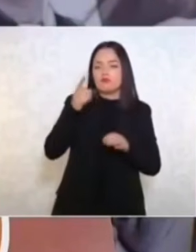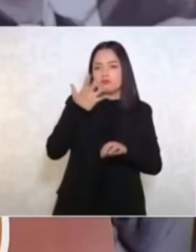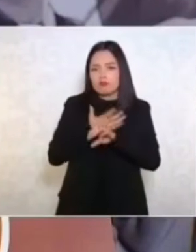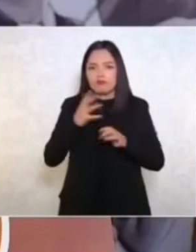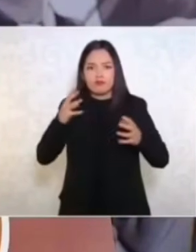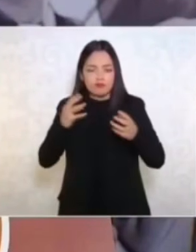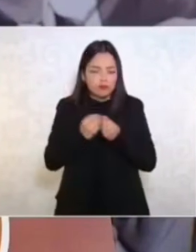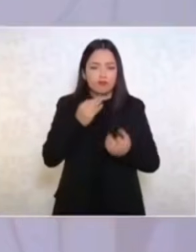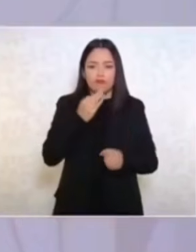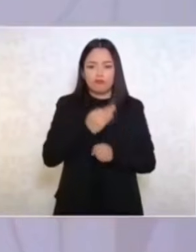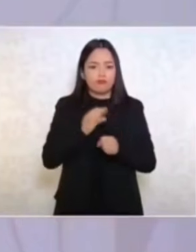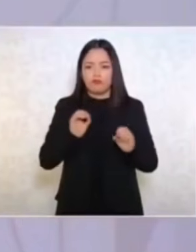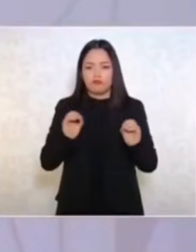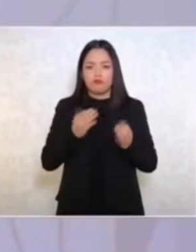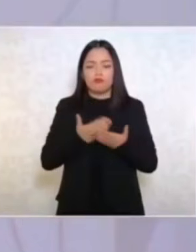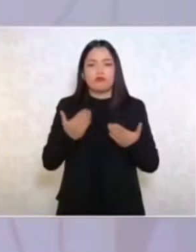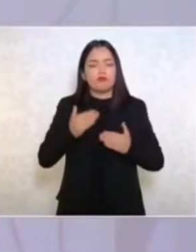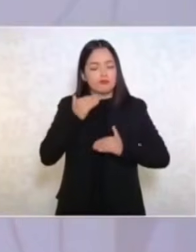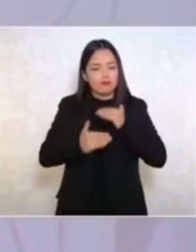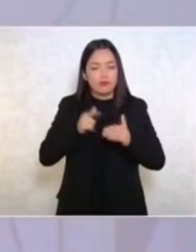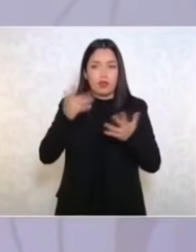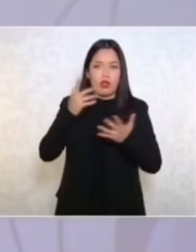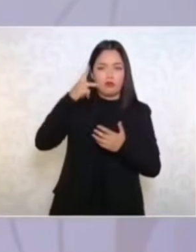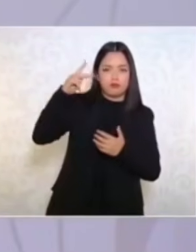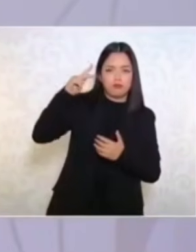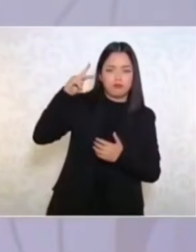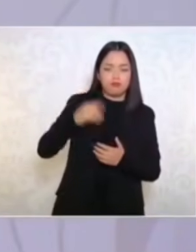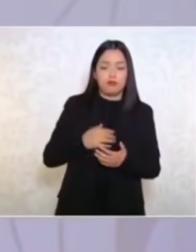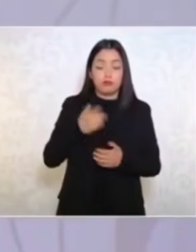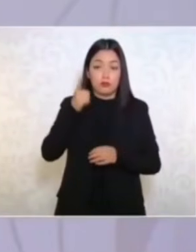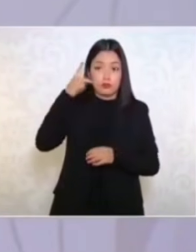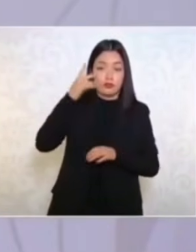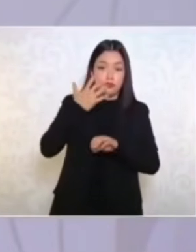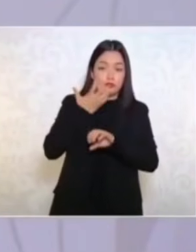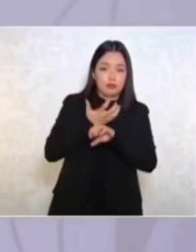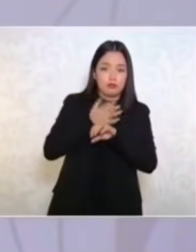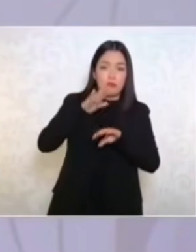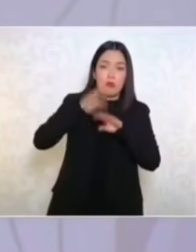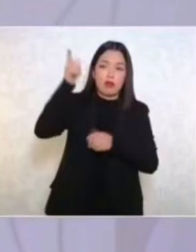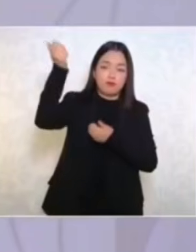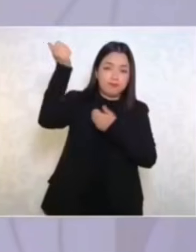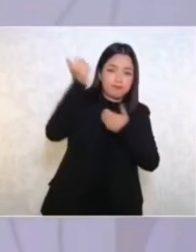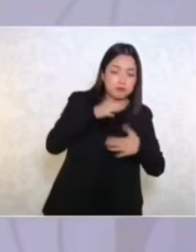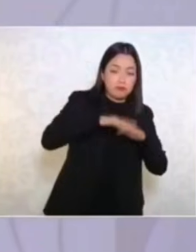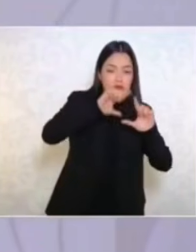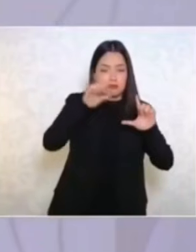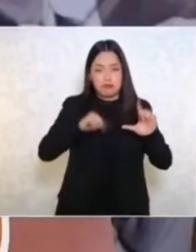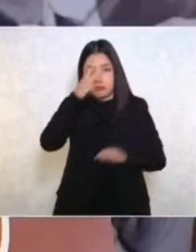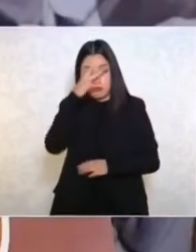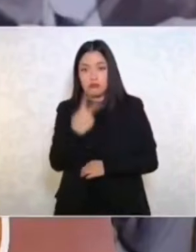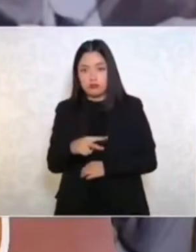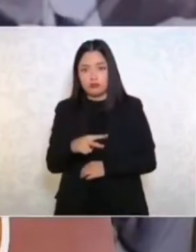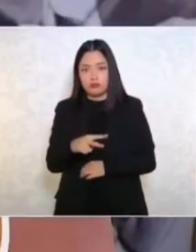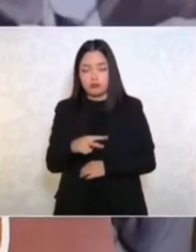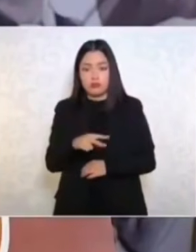534,9 millones de dólares, consolidándose como el principal socio comercial. La cifra, pese a los aranceles, refleja la